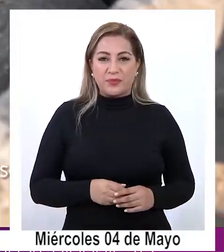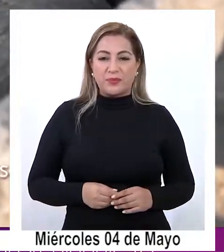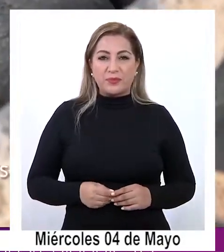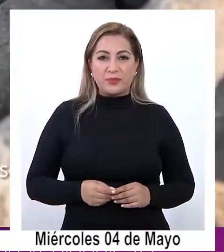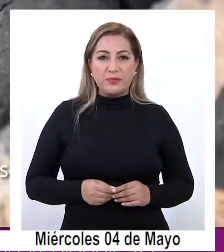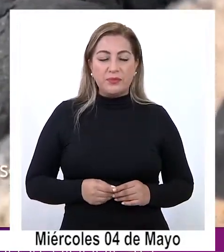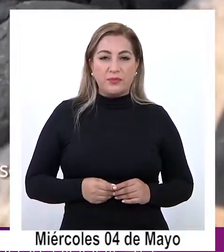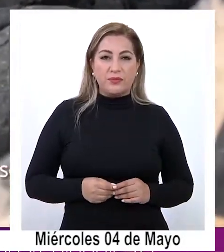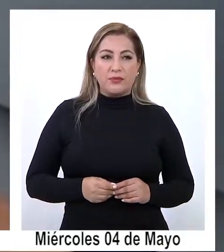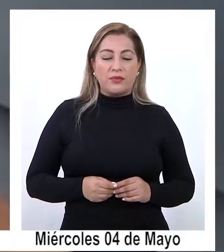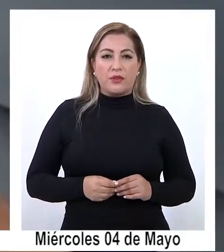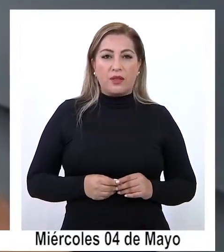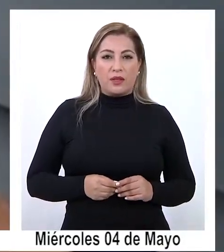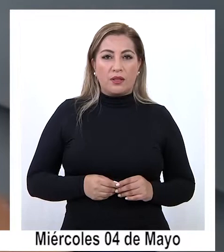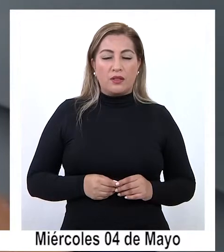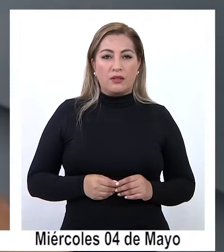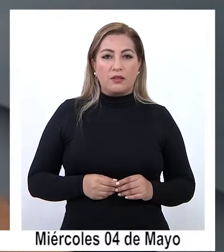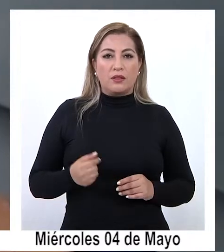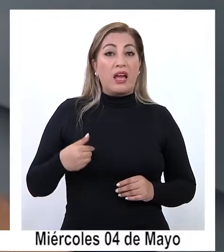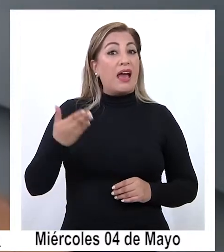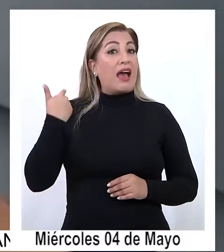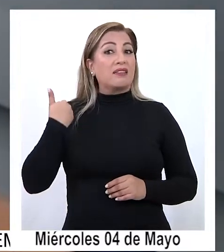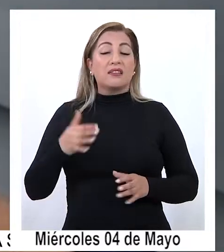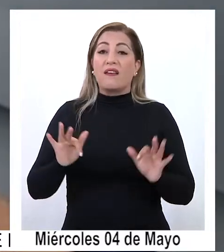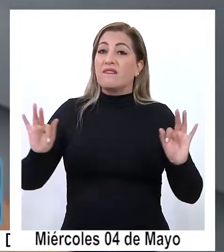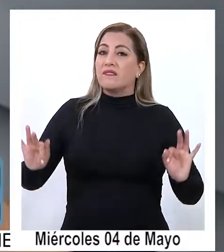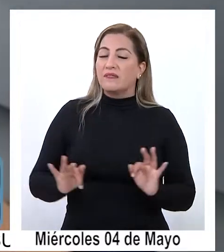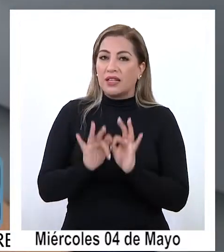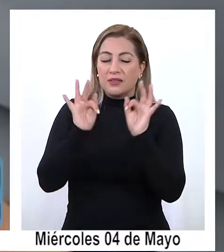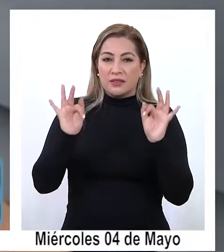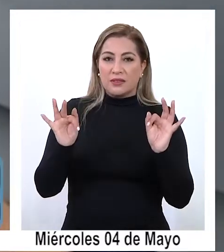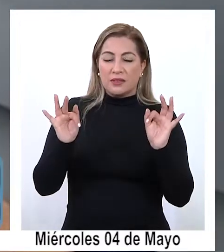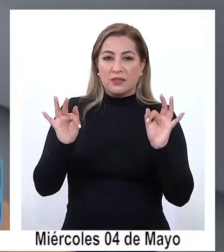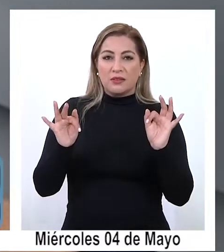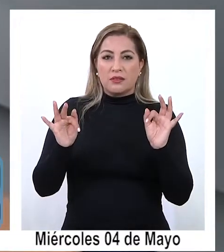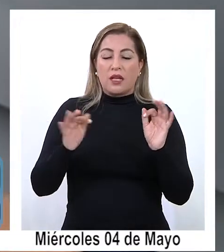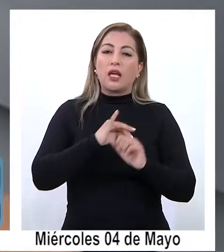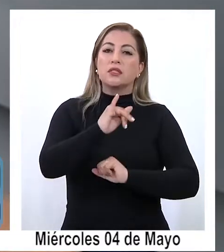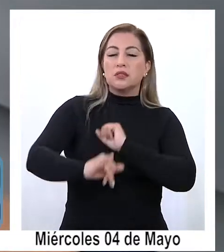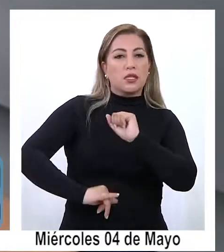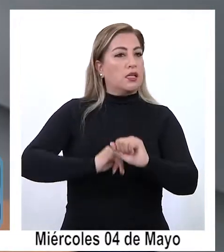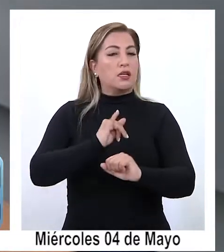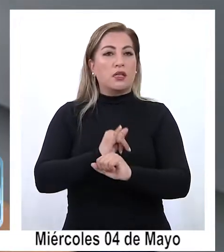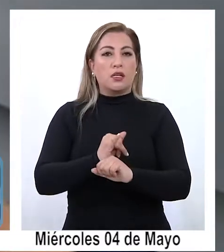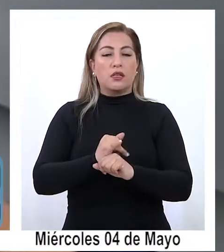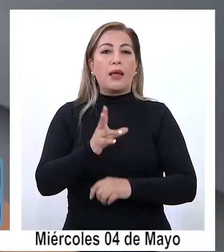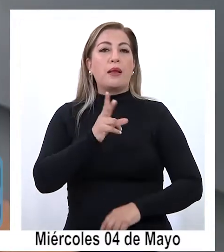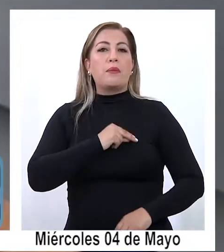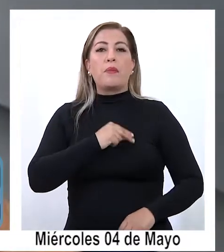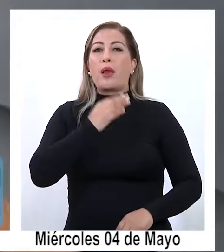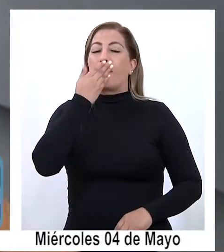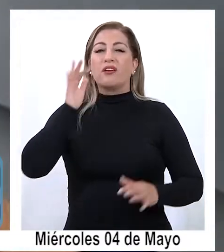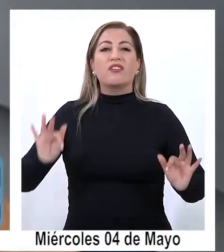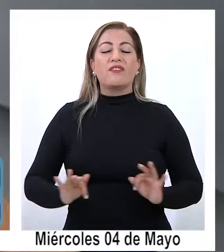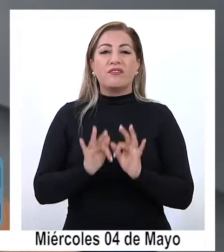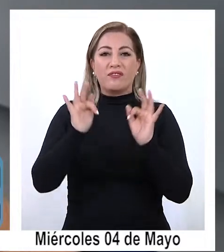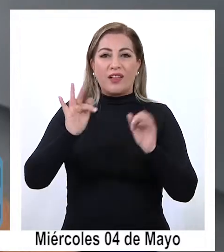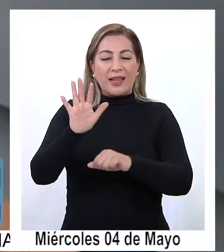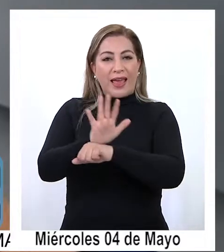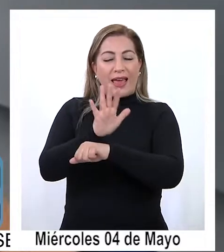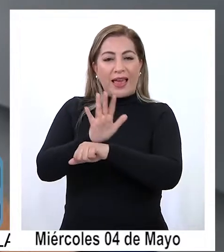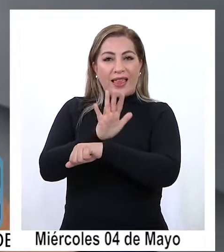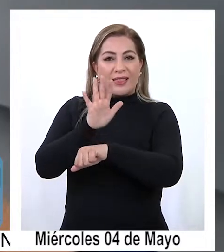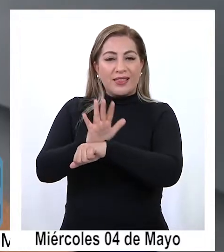Ya hizo una gran pasada por festivales internacionales, ganó el premio al Mejor Festival de